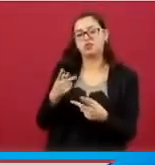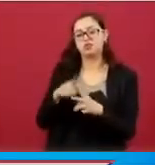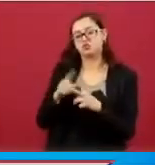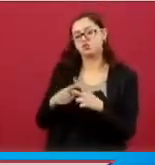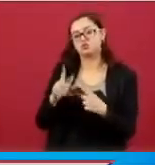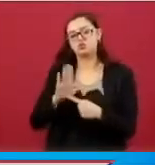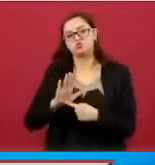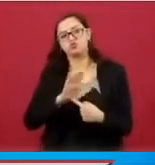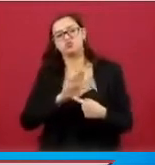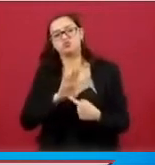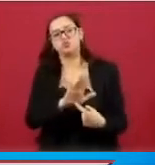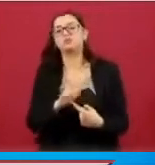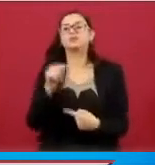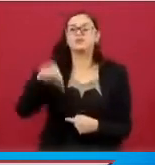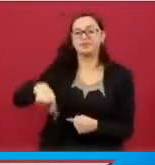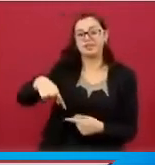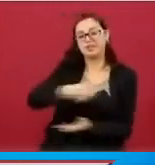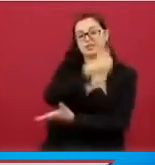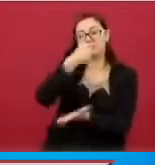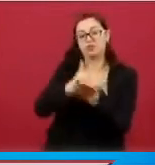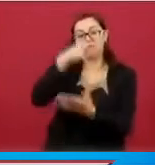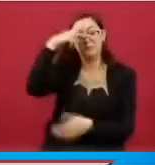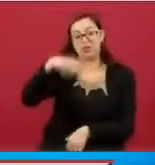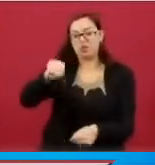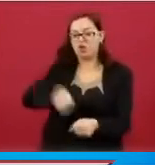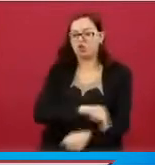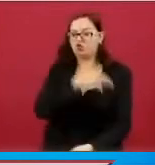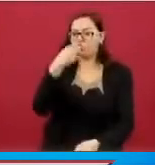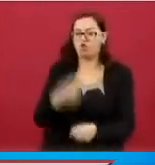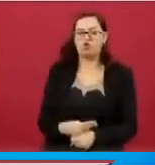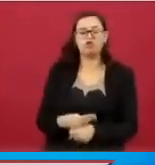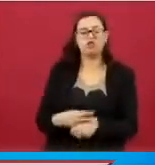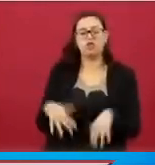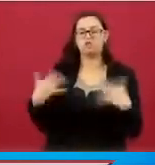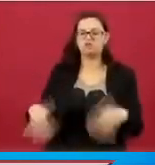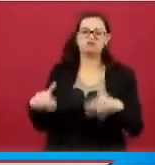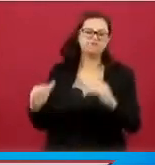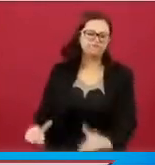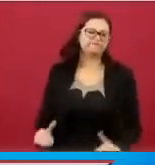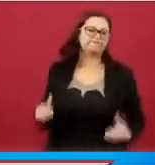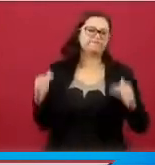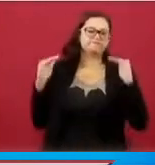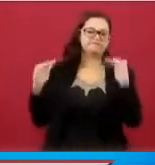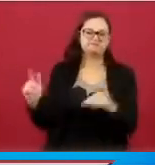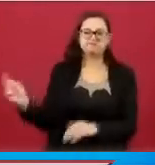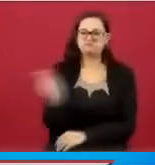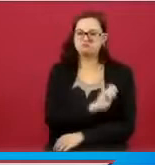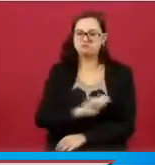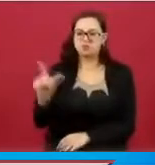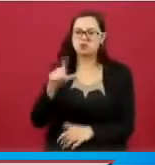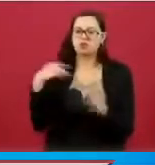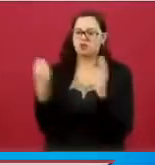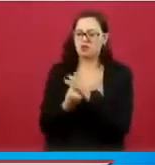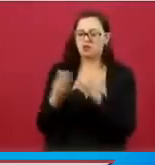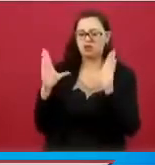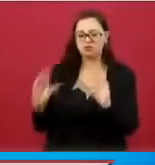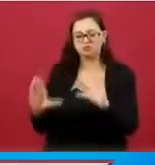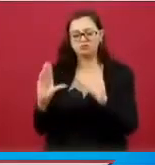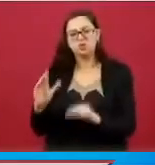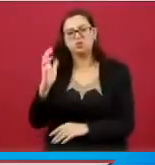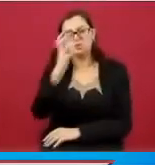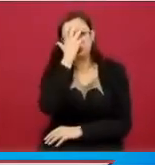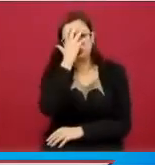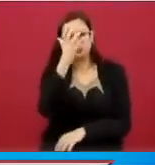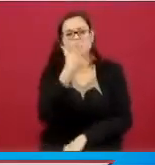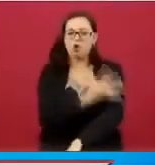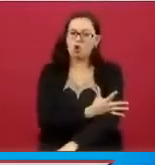Notarías públicas. Independientemente de lo que pase ahora, hay que legislar en este sentido. Es una práctica común en los estados que